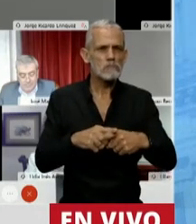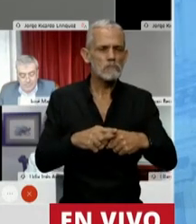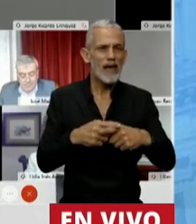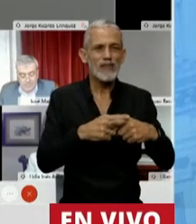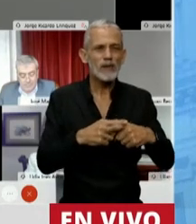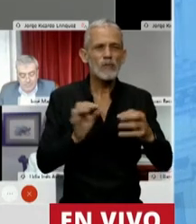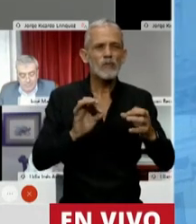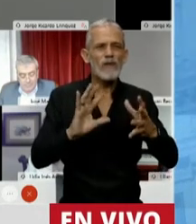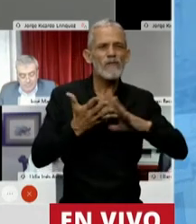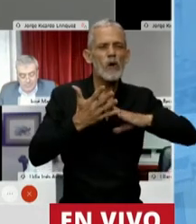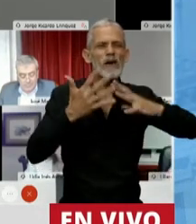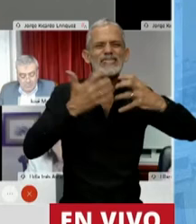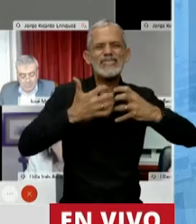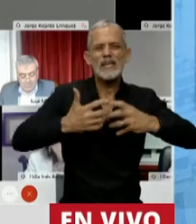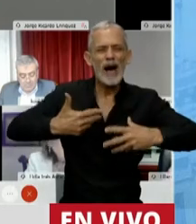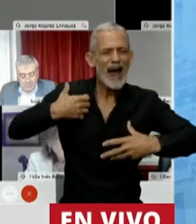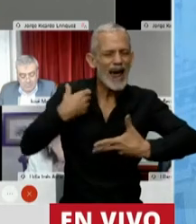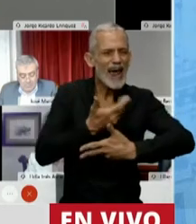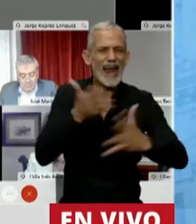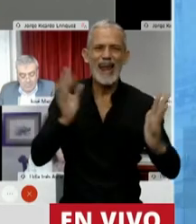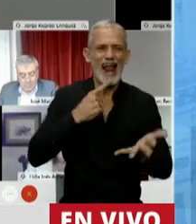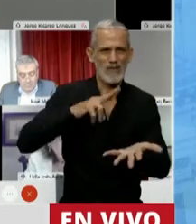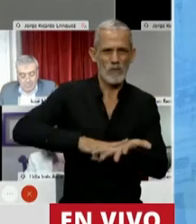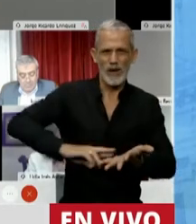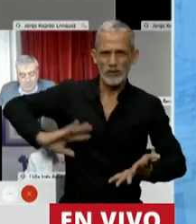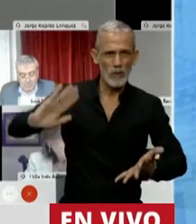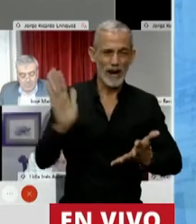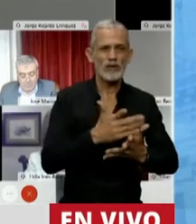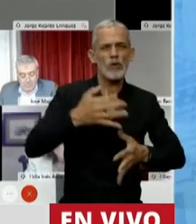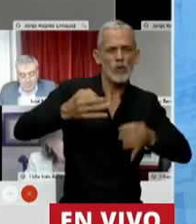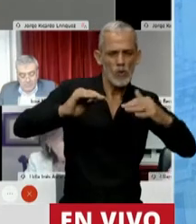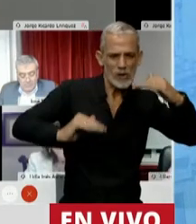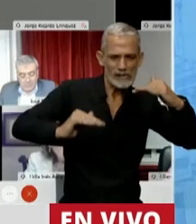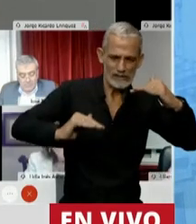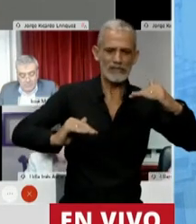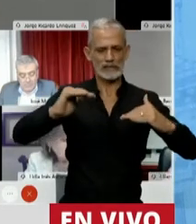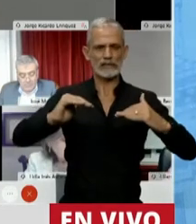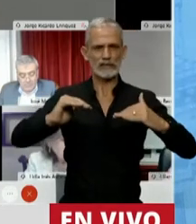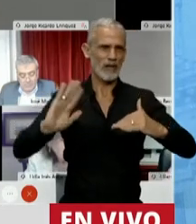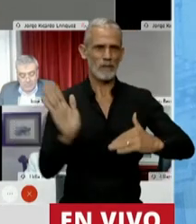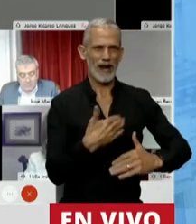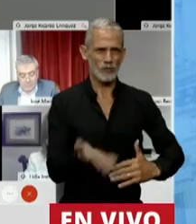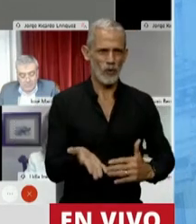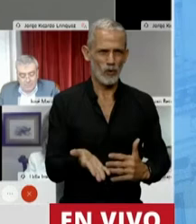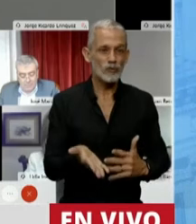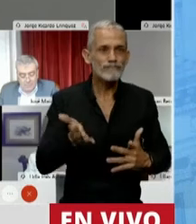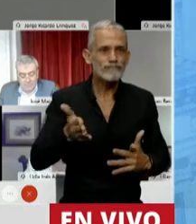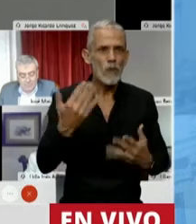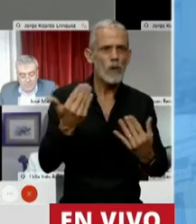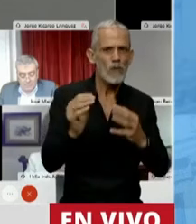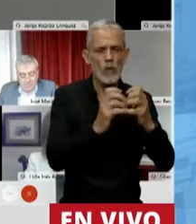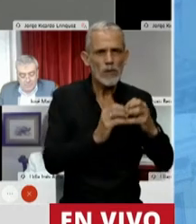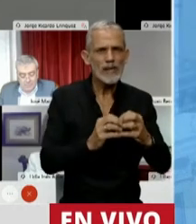debatir un sistema tributario que haga que sea más justo, que sea más equitativo, donde también podamos